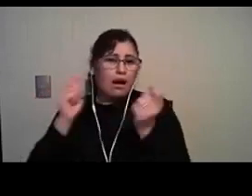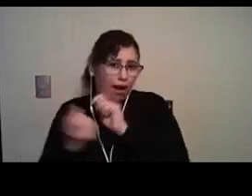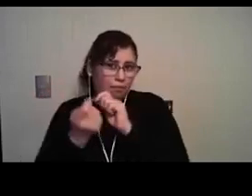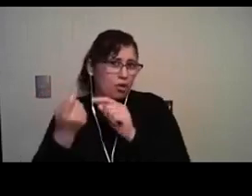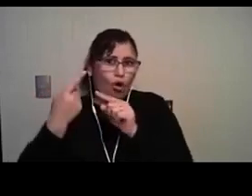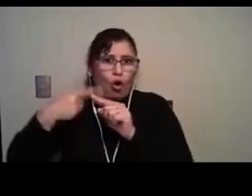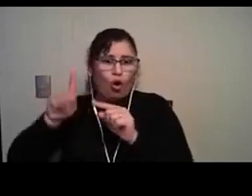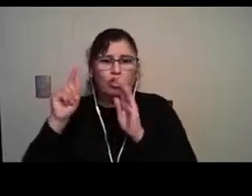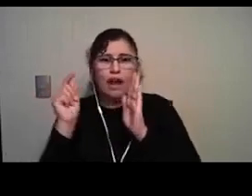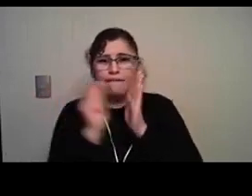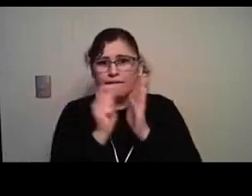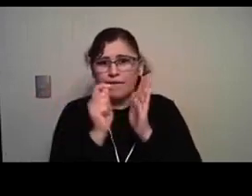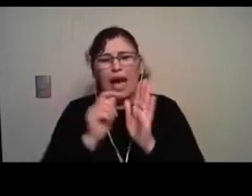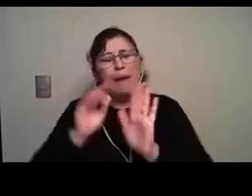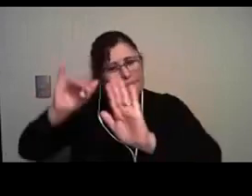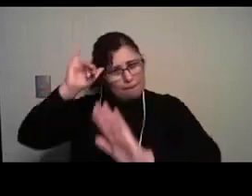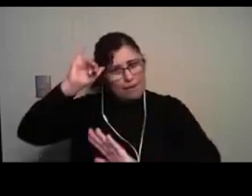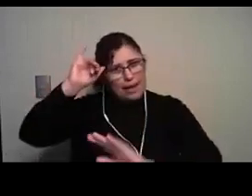A ver, denme un segundo.